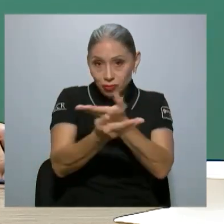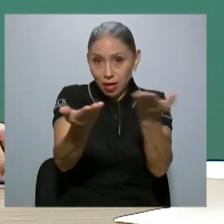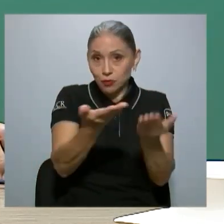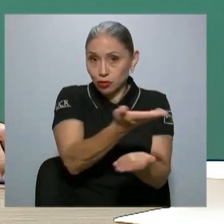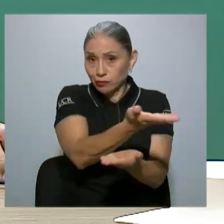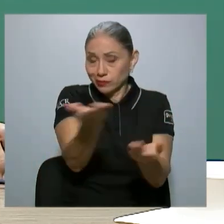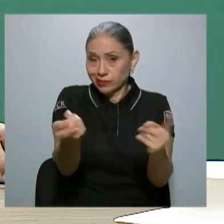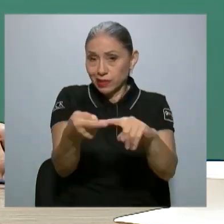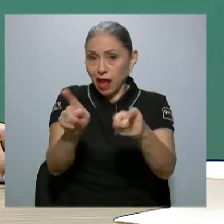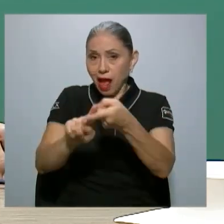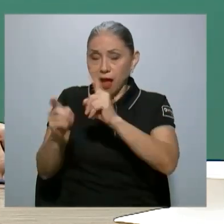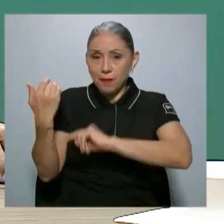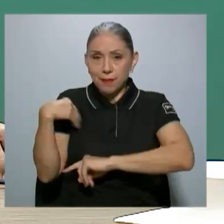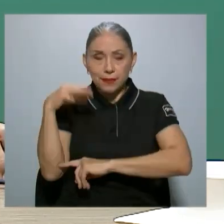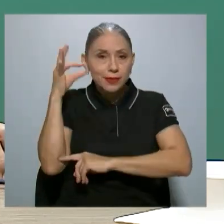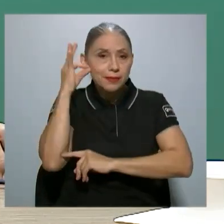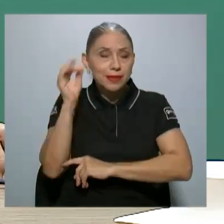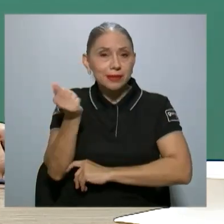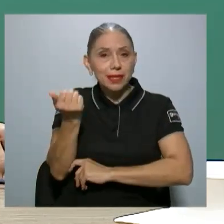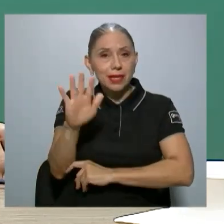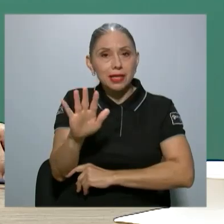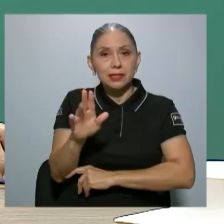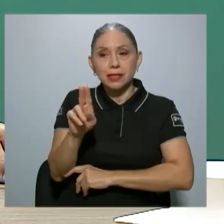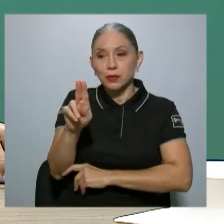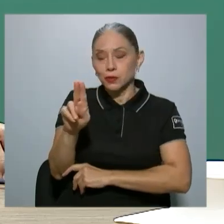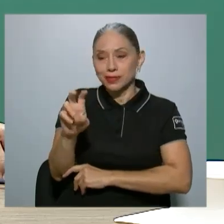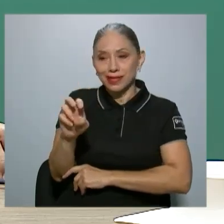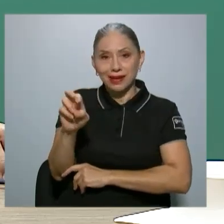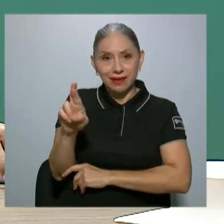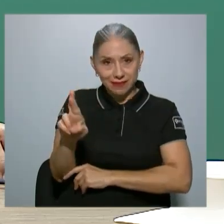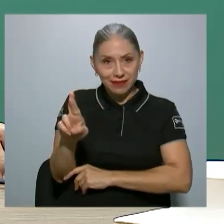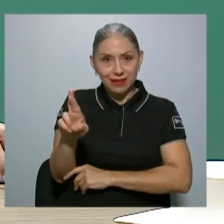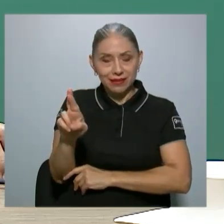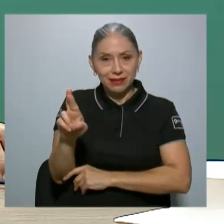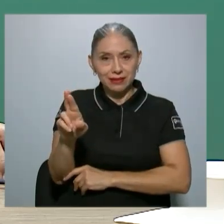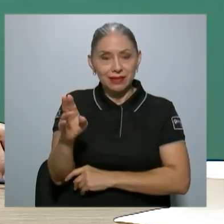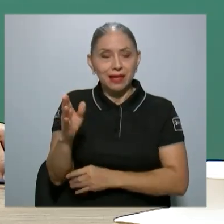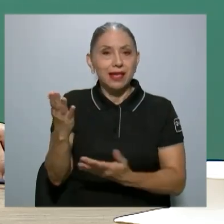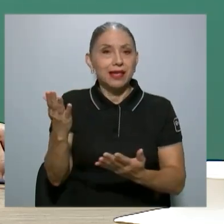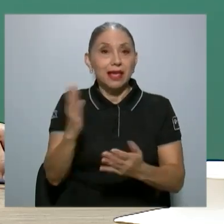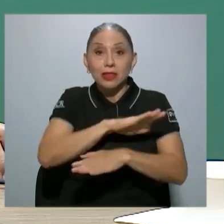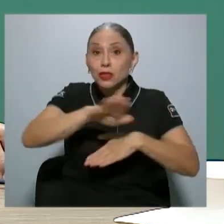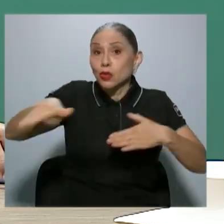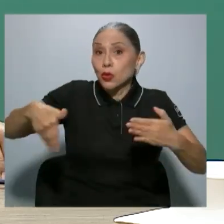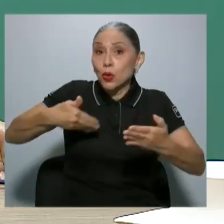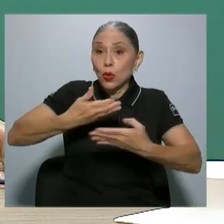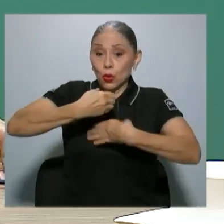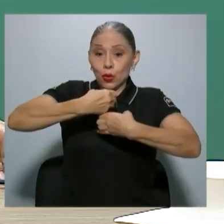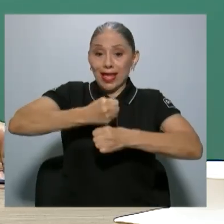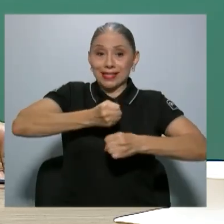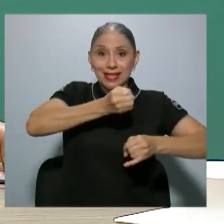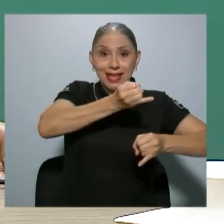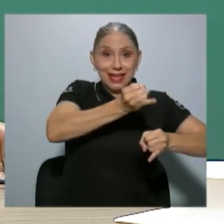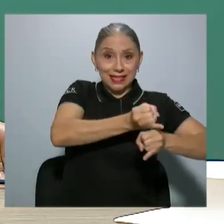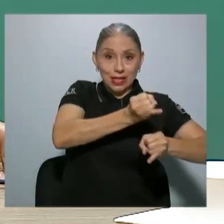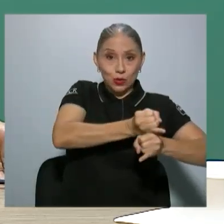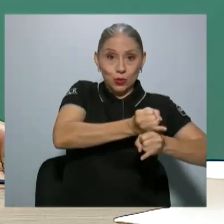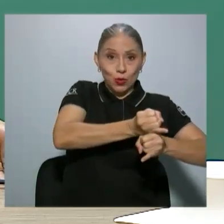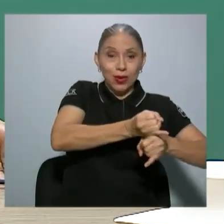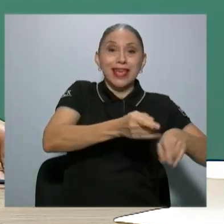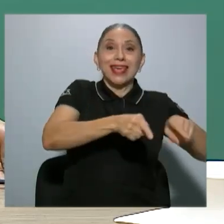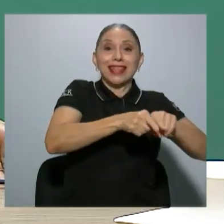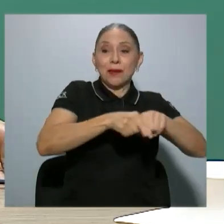de 15 UCR que todo lo que hace el instituto más todo lo que hacemos aquí